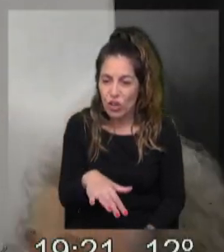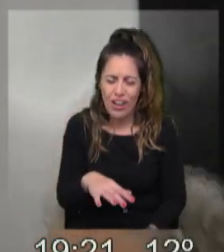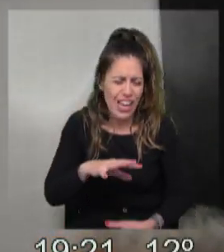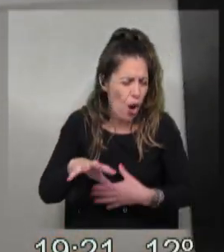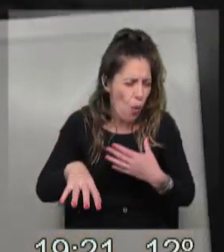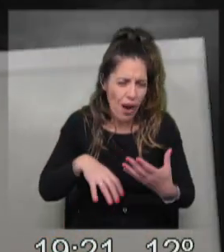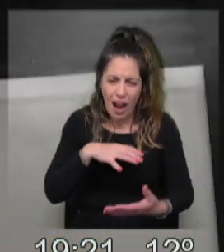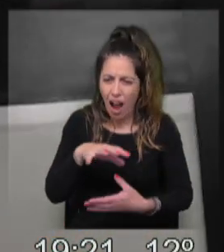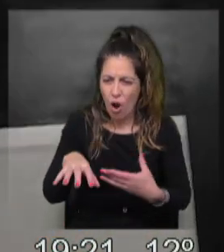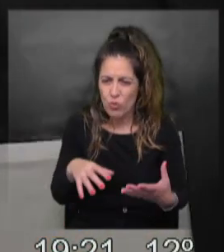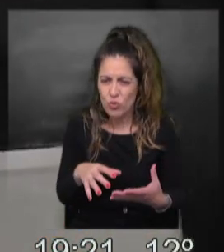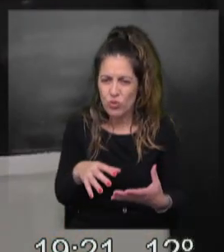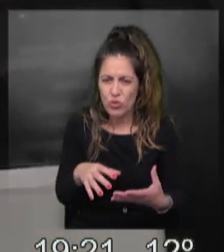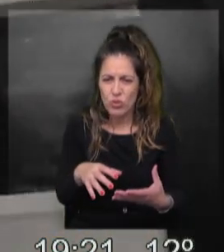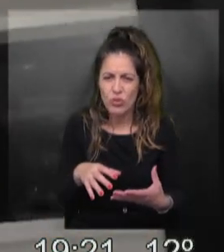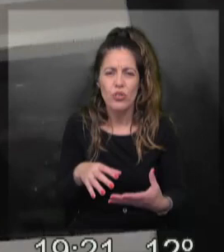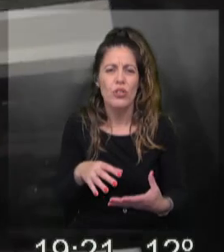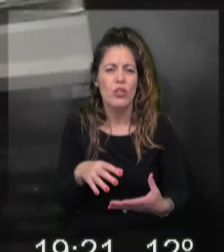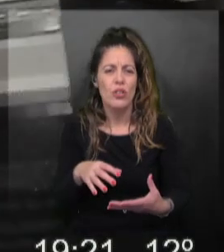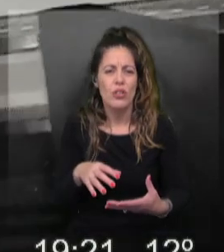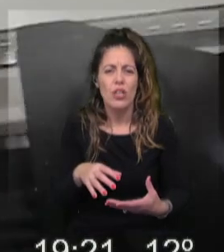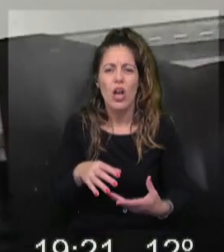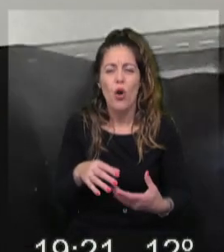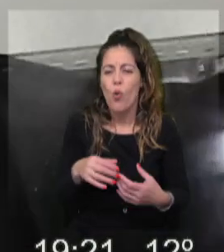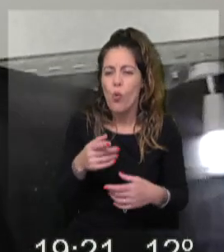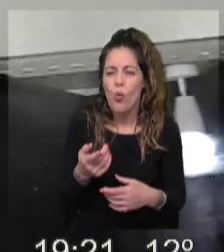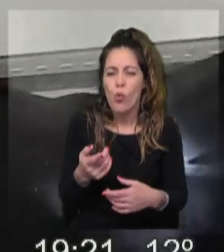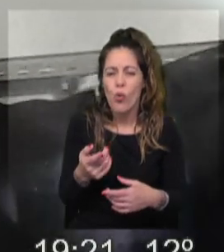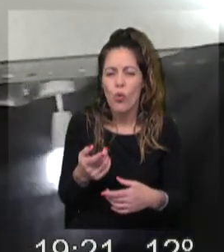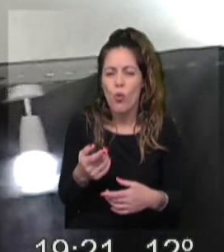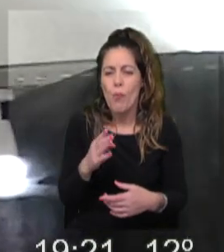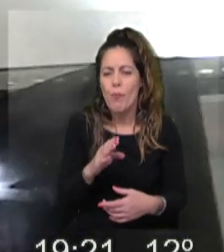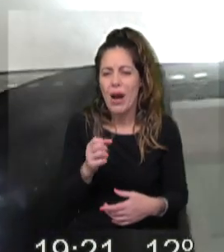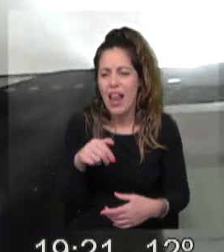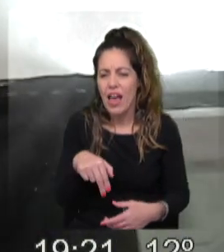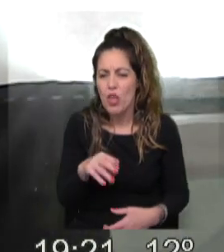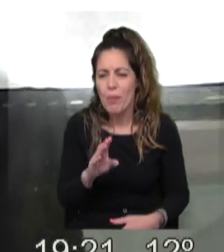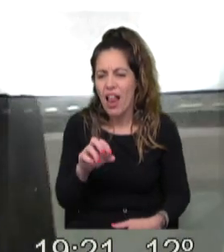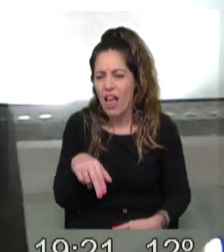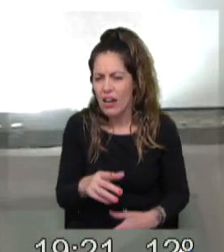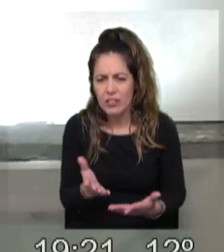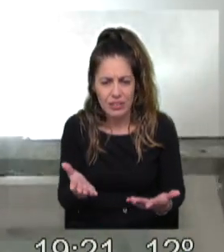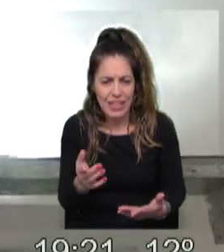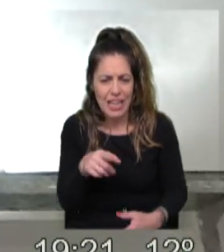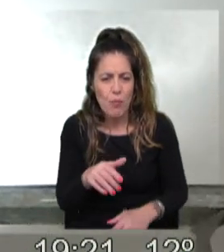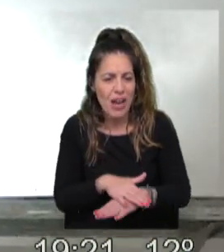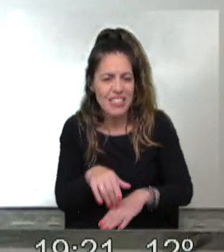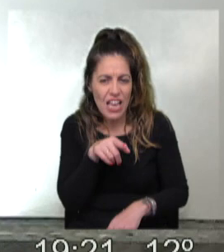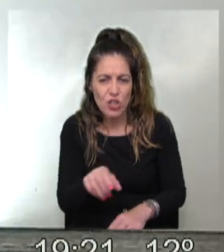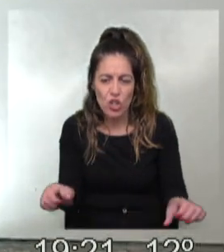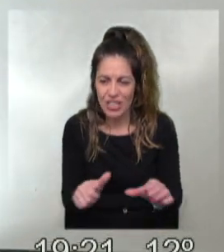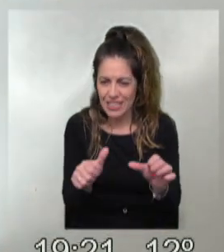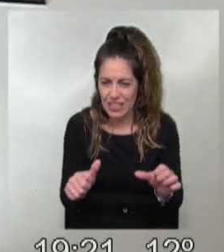caos y un arbolito en la pared un palá palá y en base a eso se hicieron